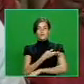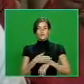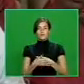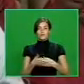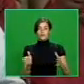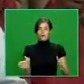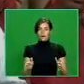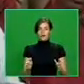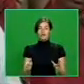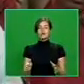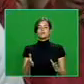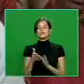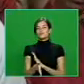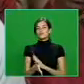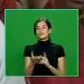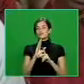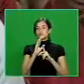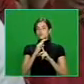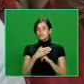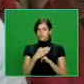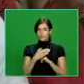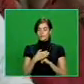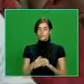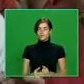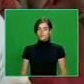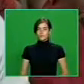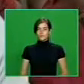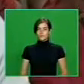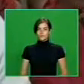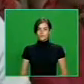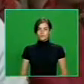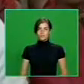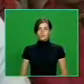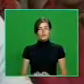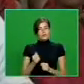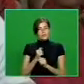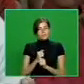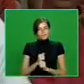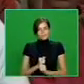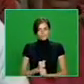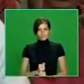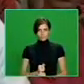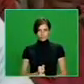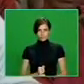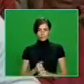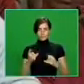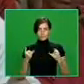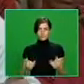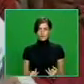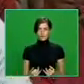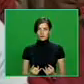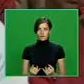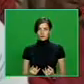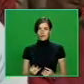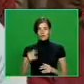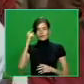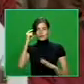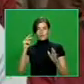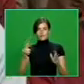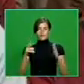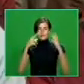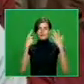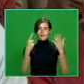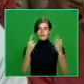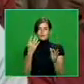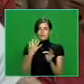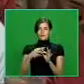popular del poder popular para la cultura esperamos ya este 16